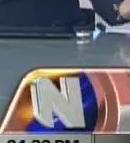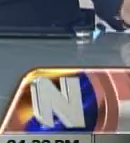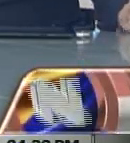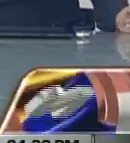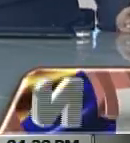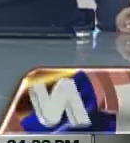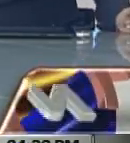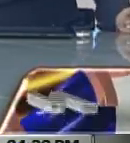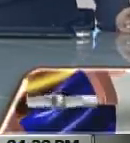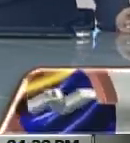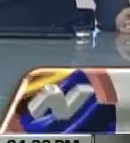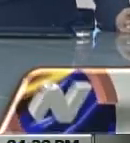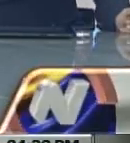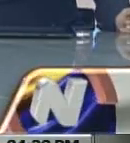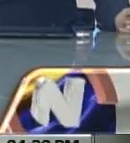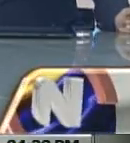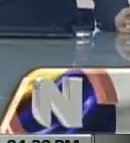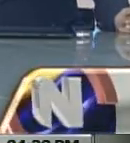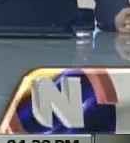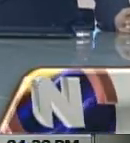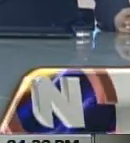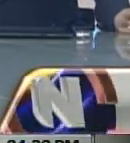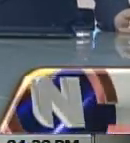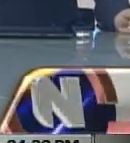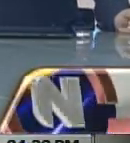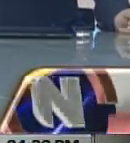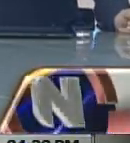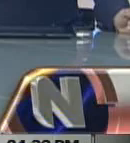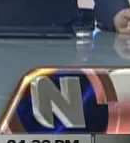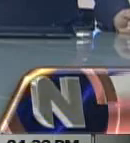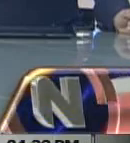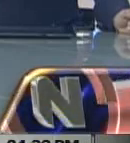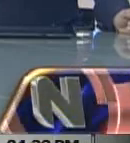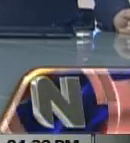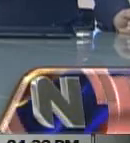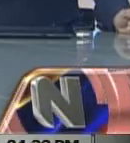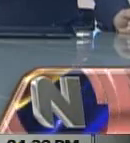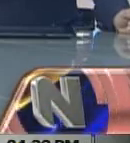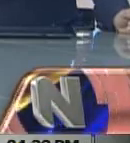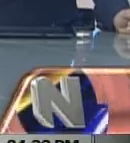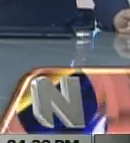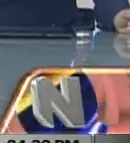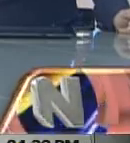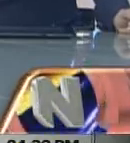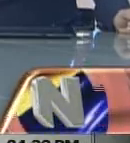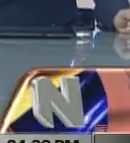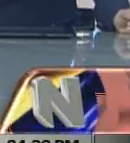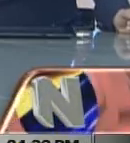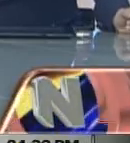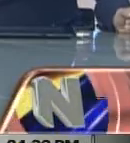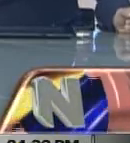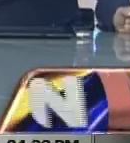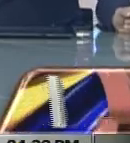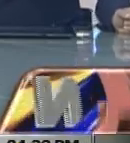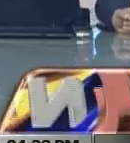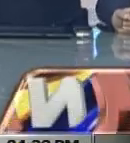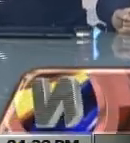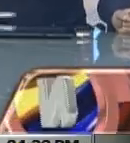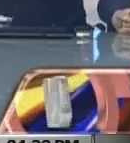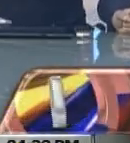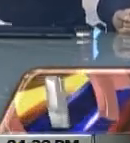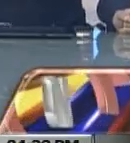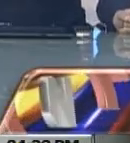3 millones de euros en inversión para culminar estas obras para el periodo 2016-2017. También